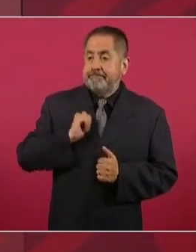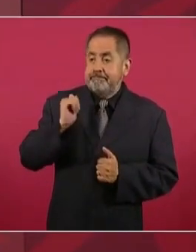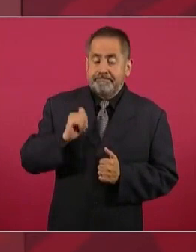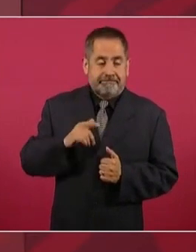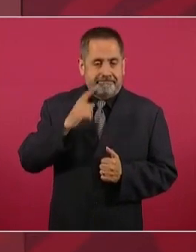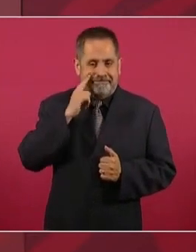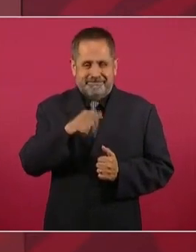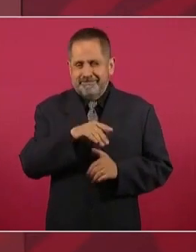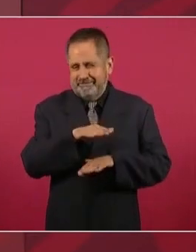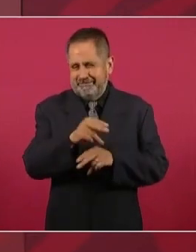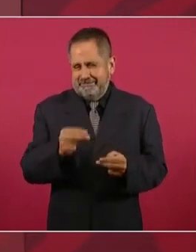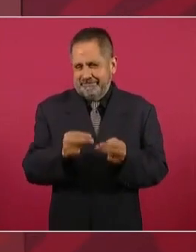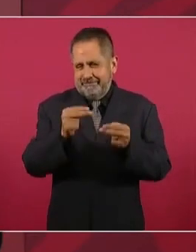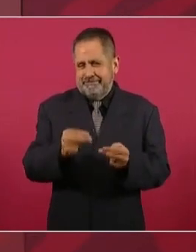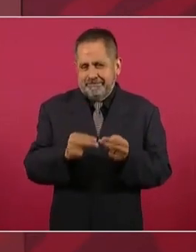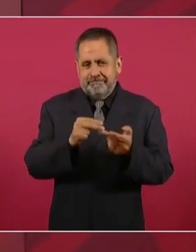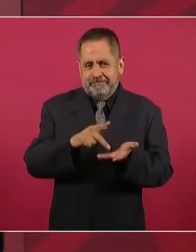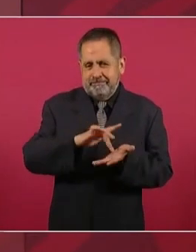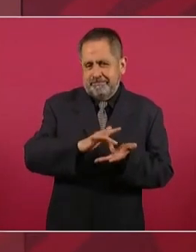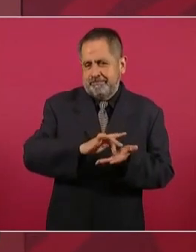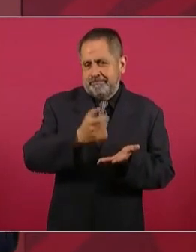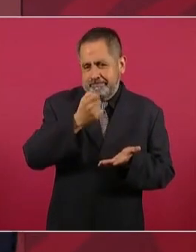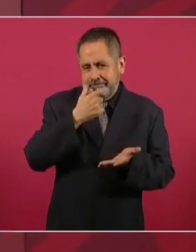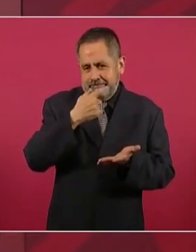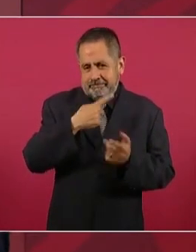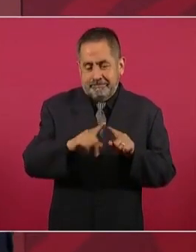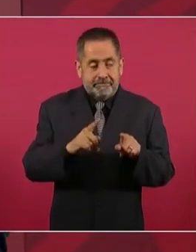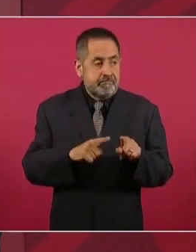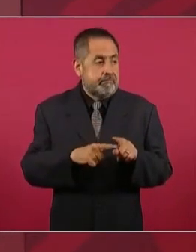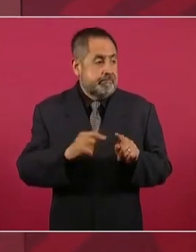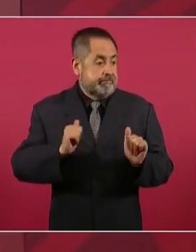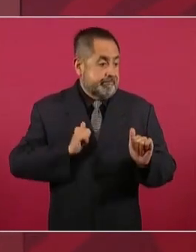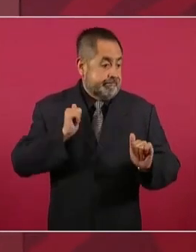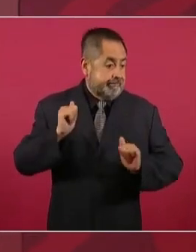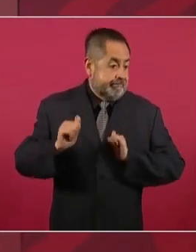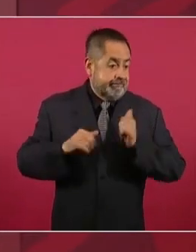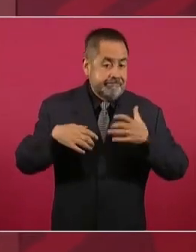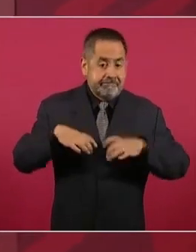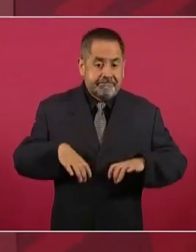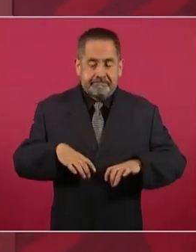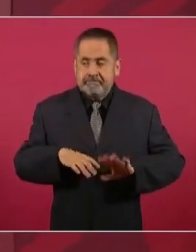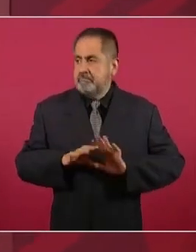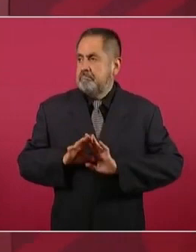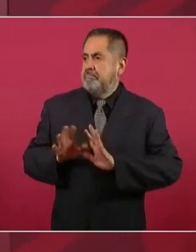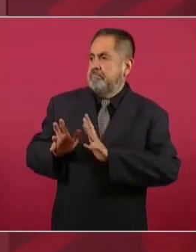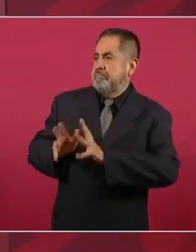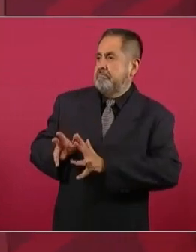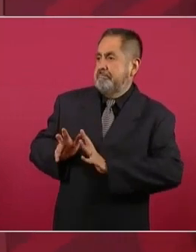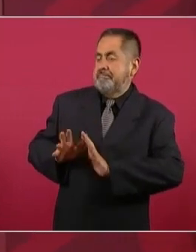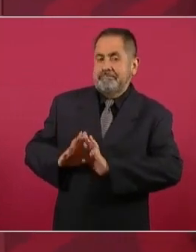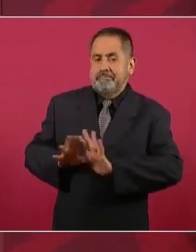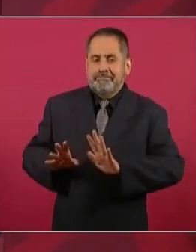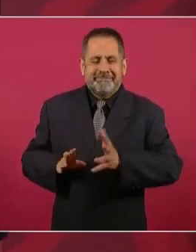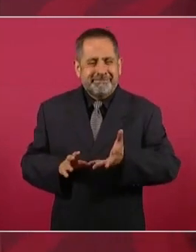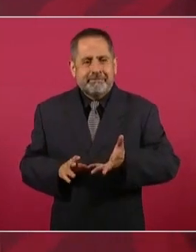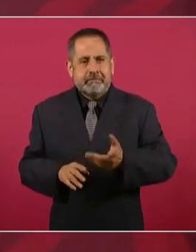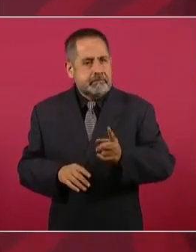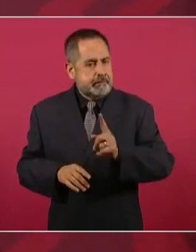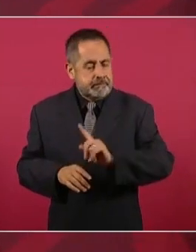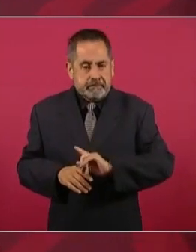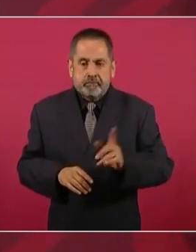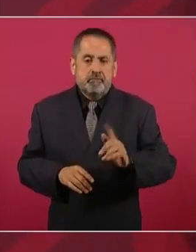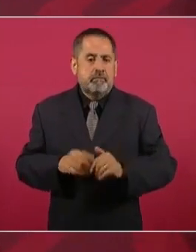beneficiaban de la compra, venta de los medicamentos. Entonces